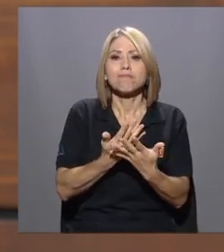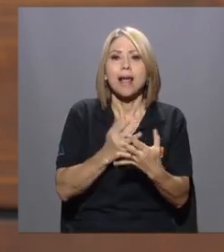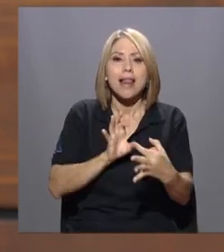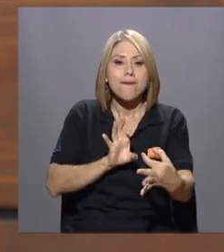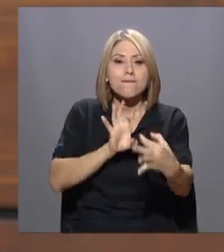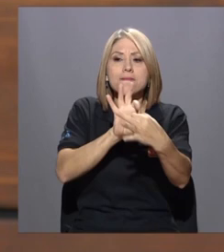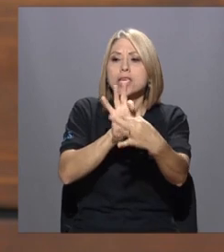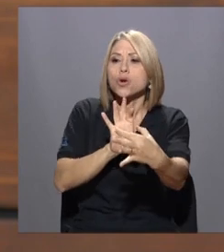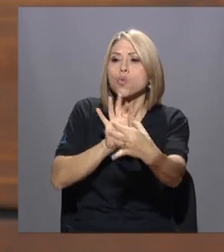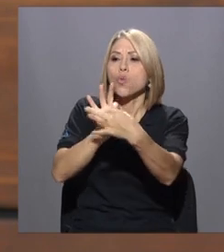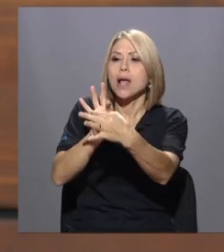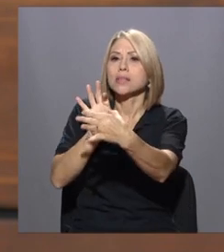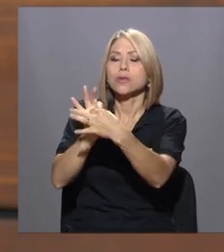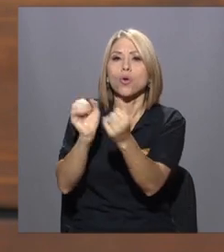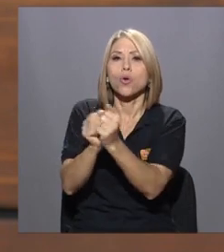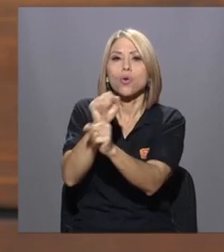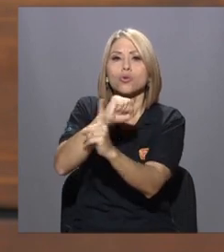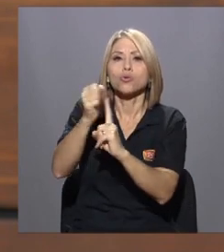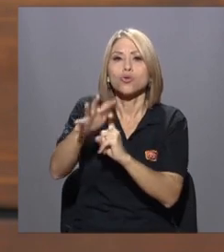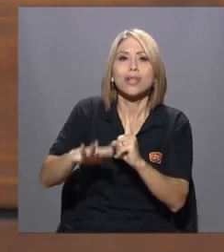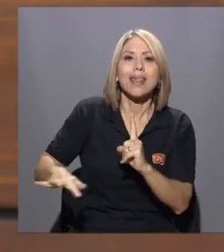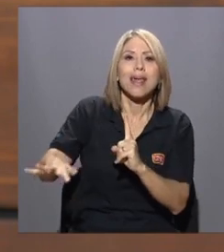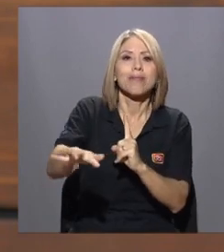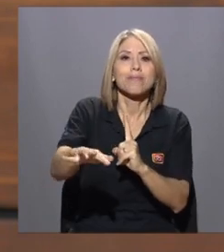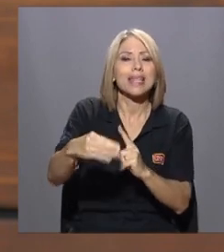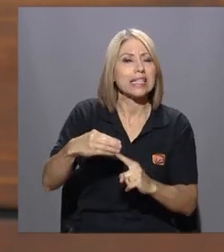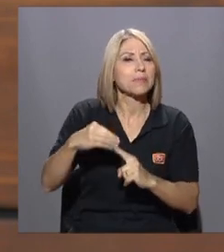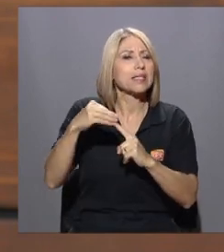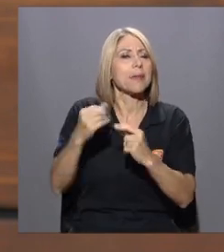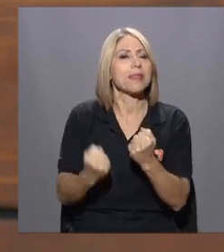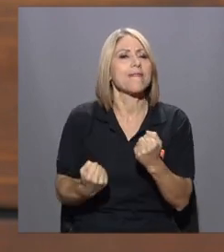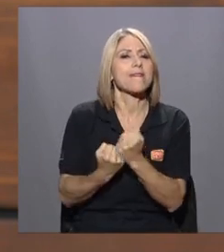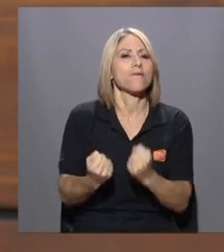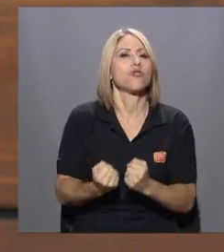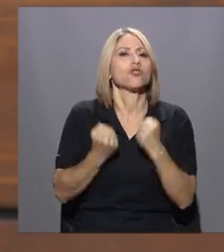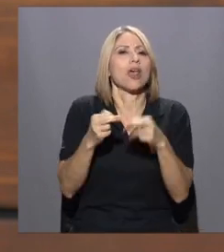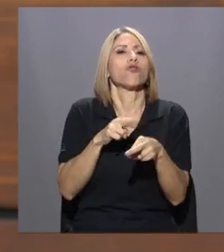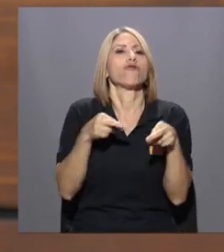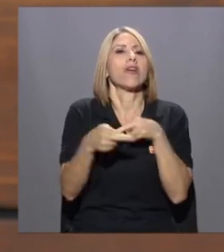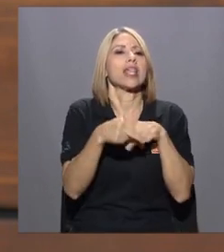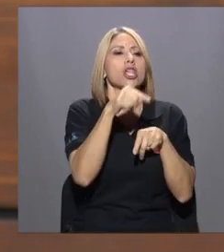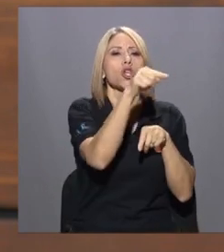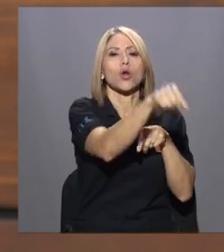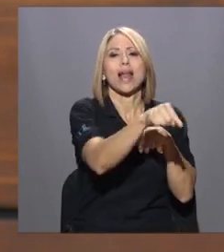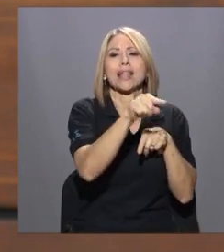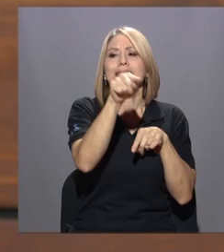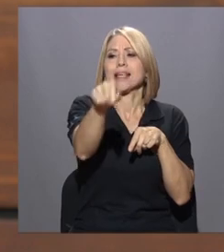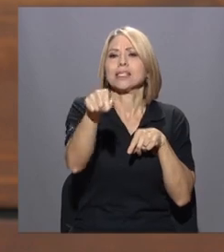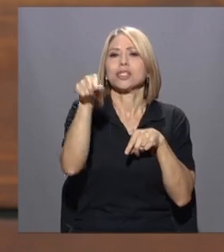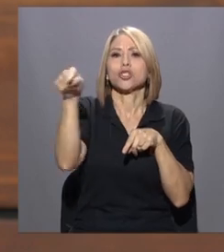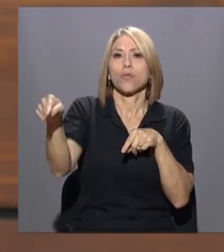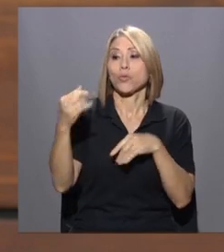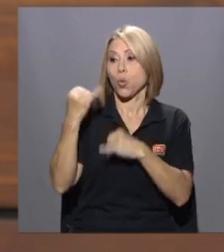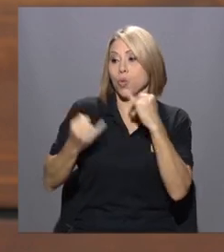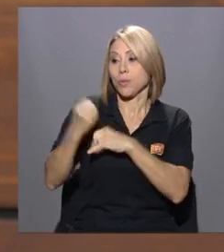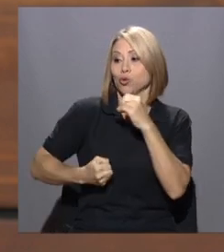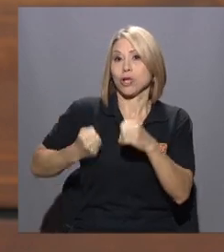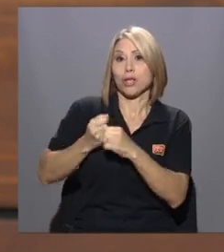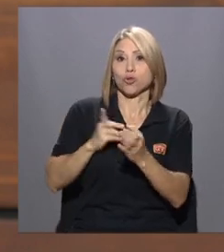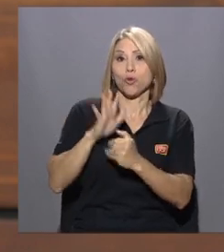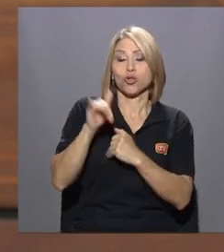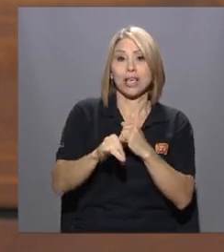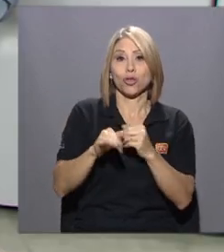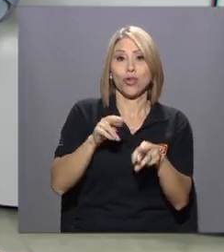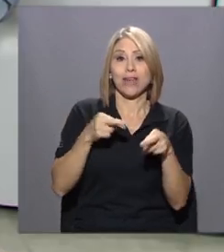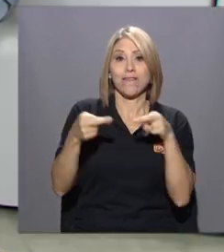y sobre todo hemos reforzado la regionalización. En los últimos años el presupuesto de regionalización en la Universidad de Costa Rica,